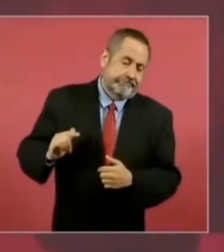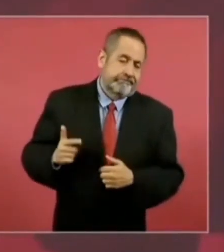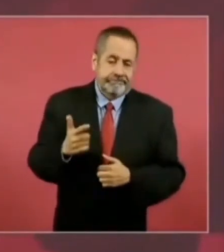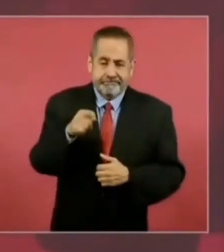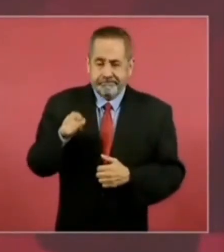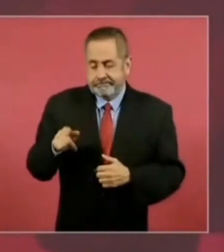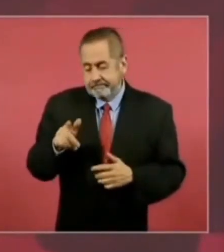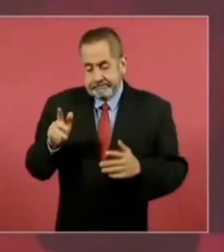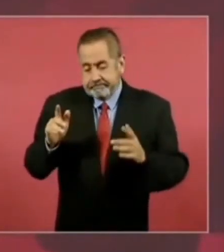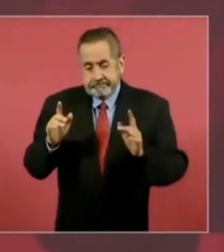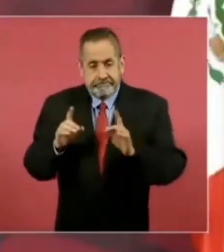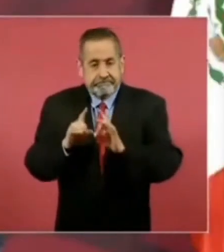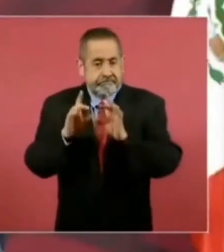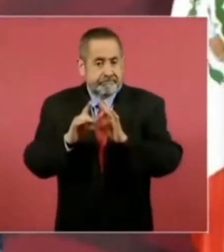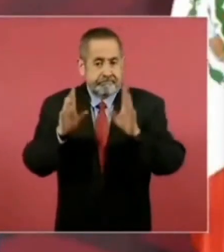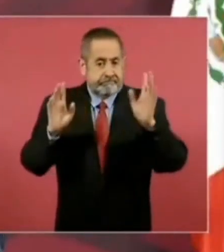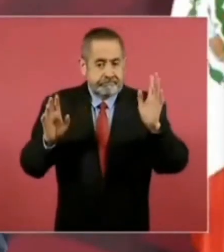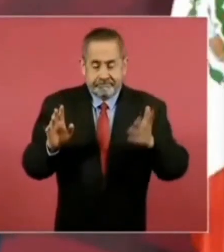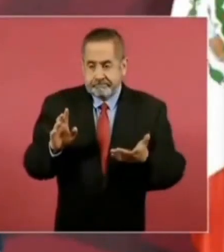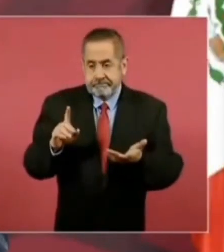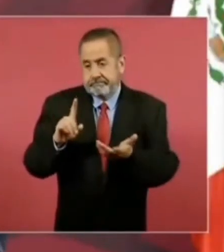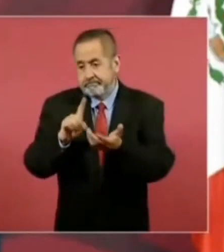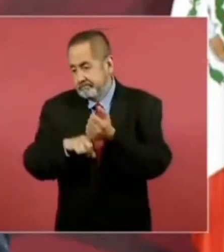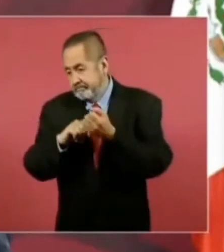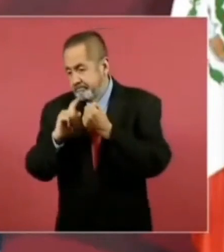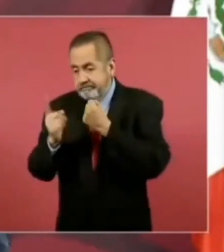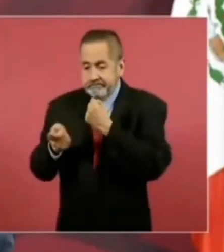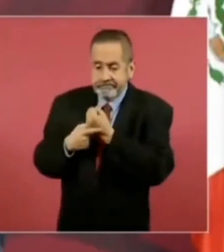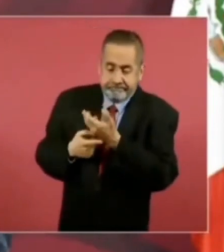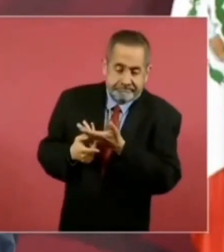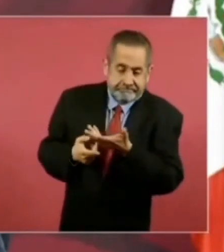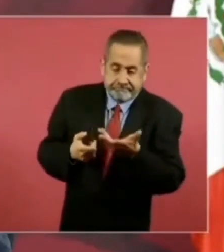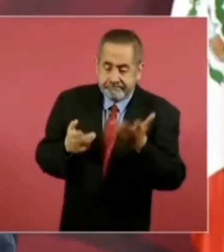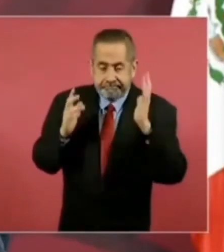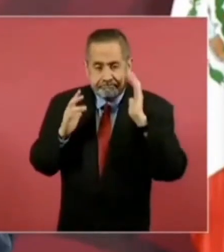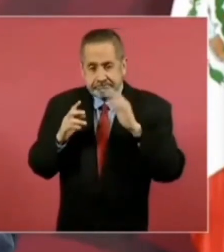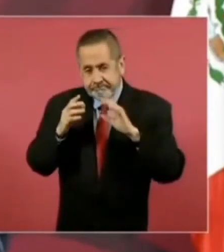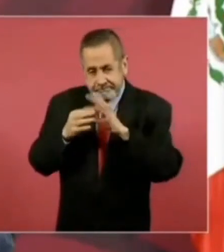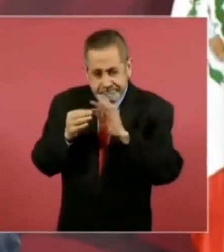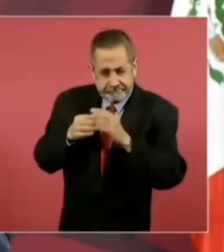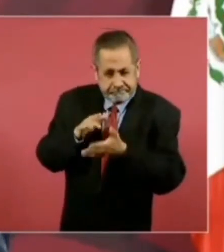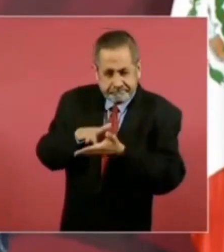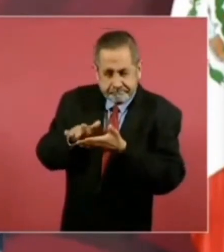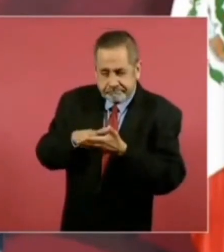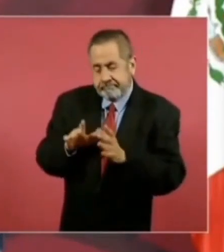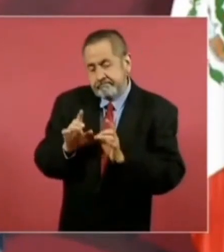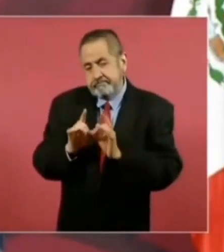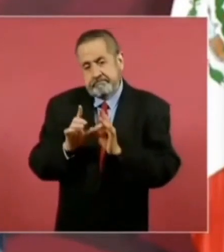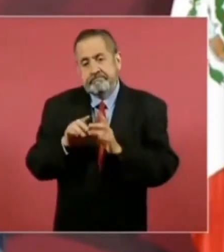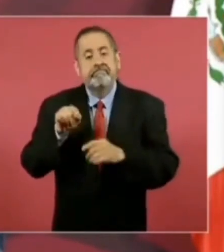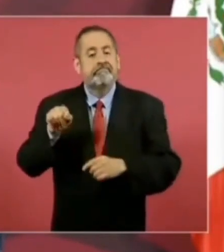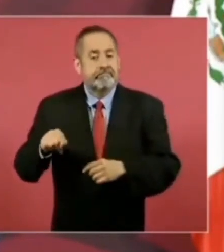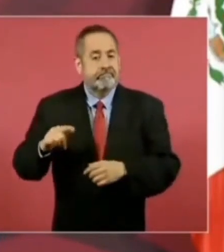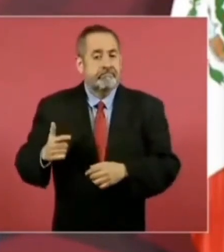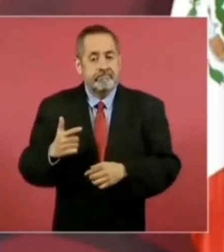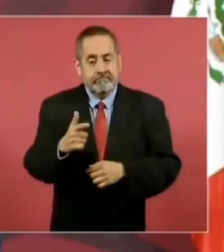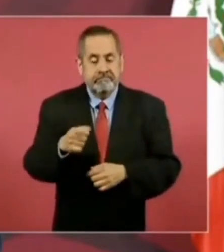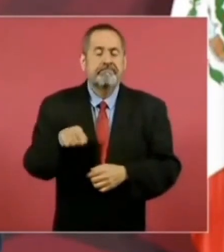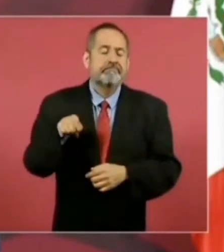por razones que deben de seguirse analizando,